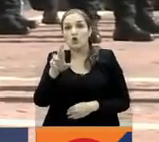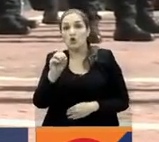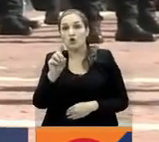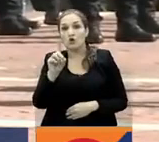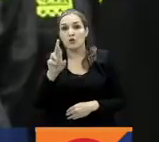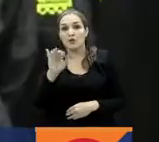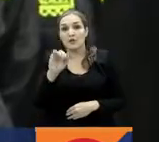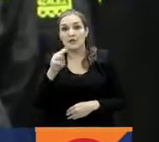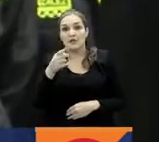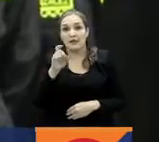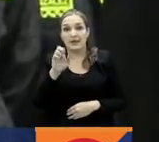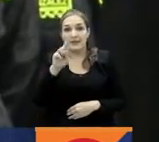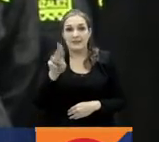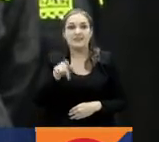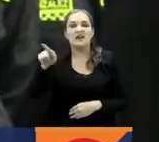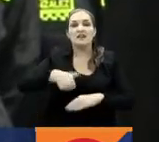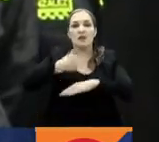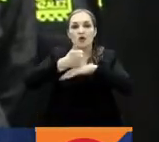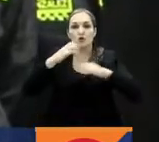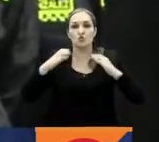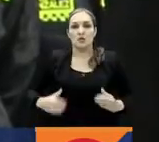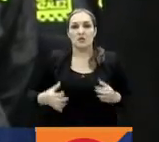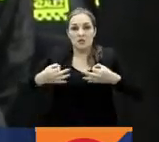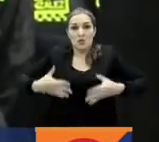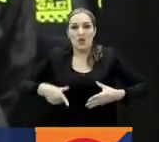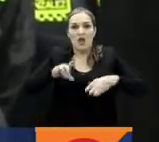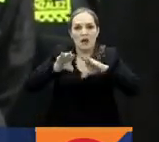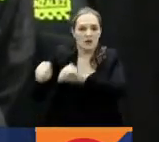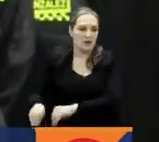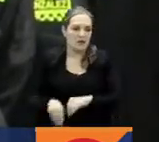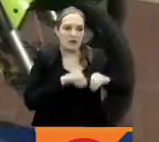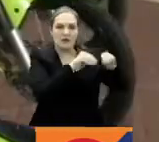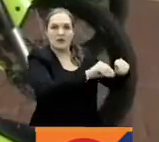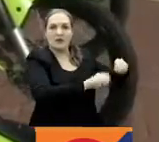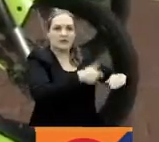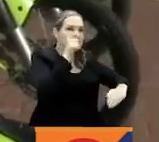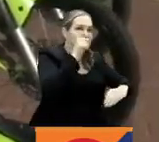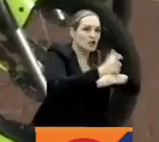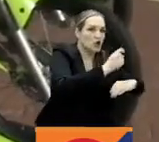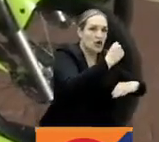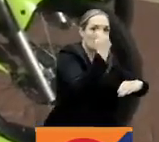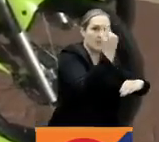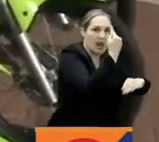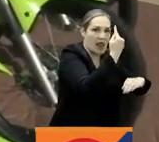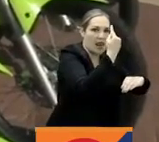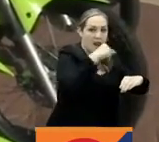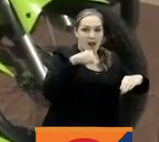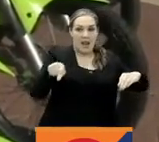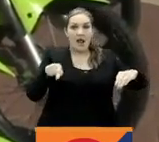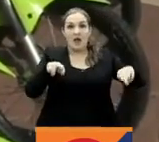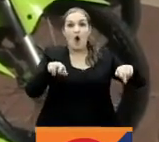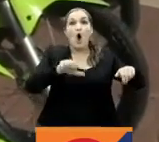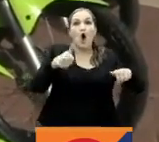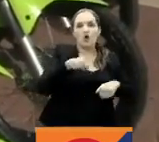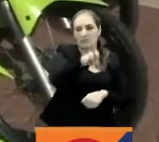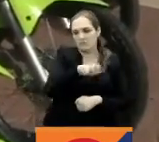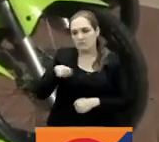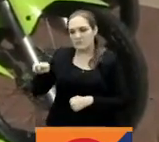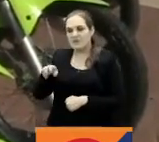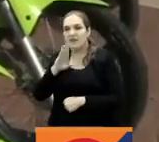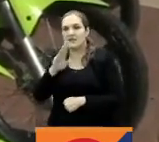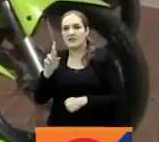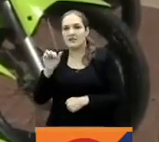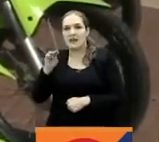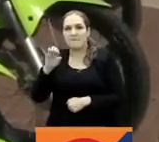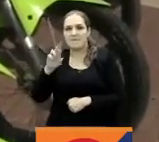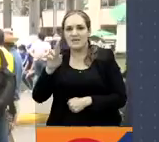venía desempeñando como director de Seguridad Ciudadana, pasa a la Inspección General de la Policía y sale de la línea de mando el general Jorge Ramírez, quien era el